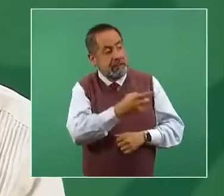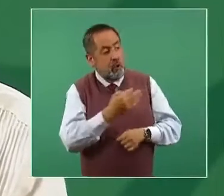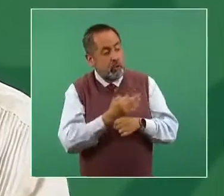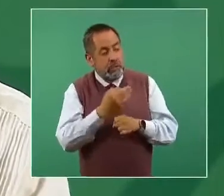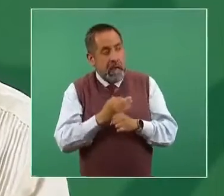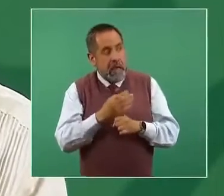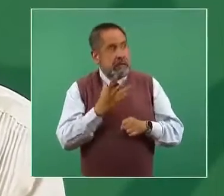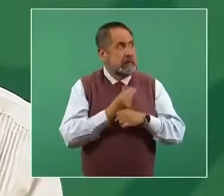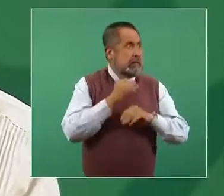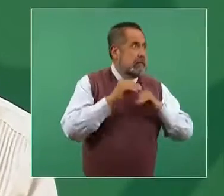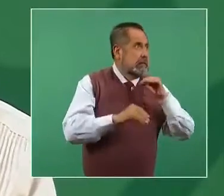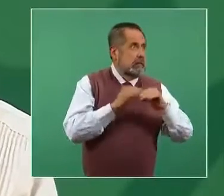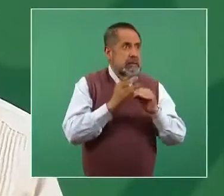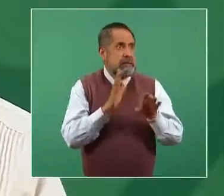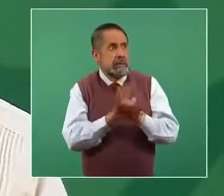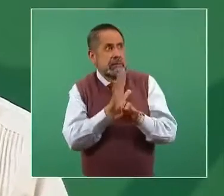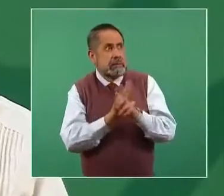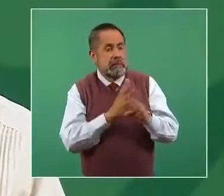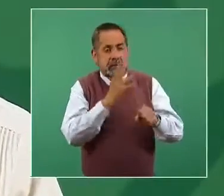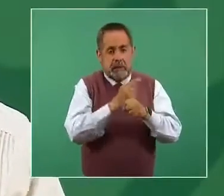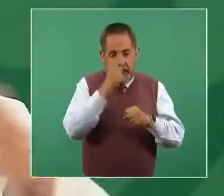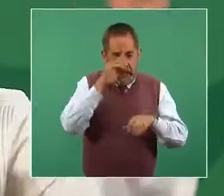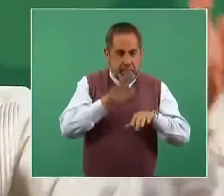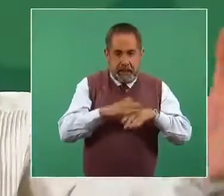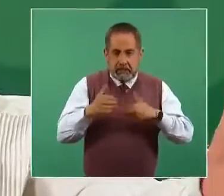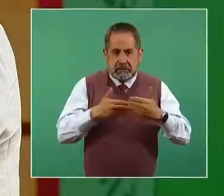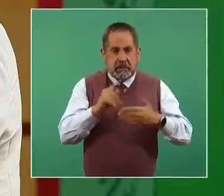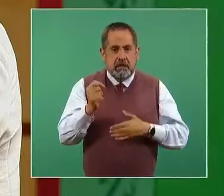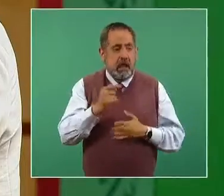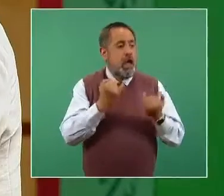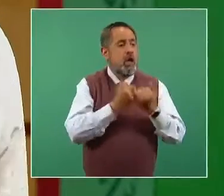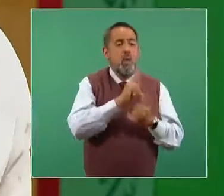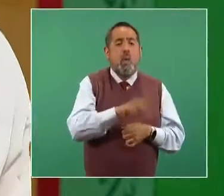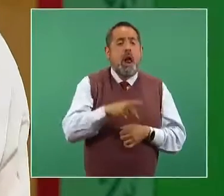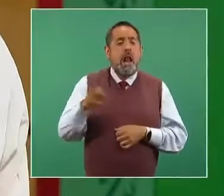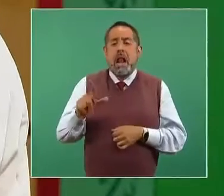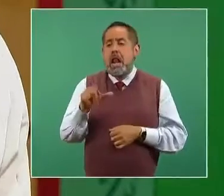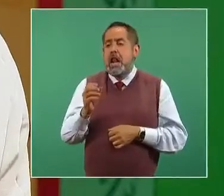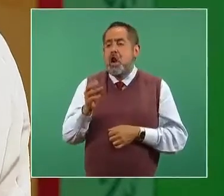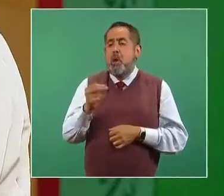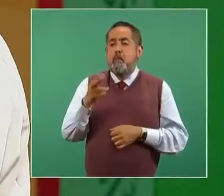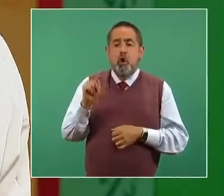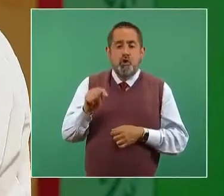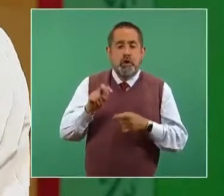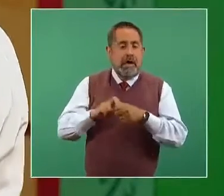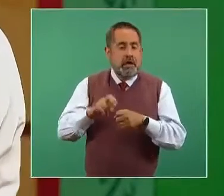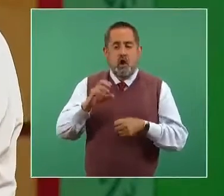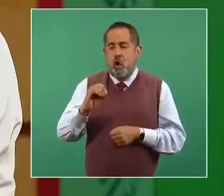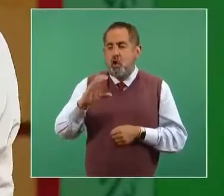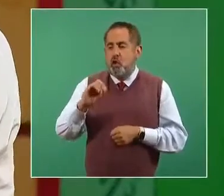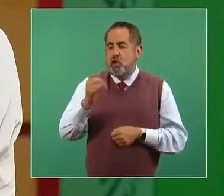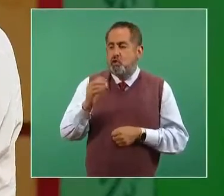de habilitación técnica o tecnológica, igual que la planta de Leomont, en Ogoyoacac.